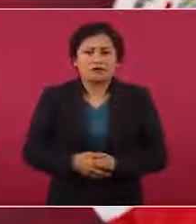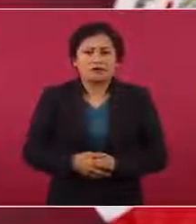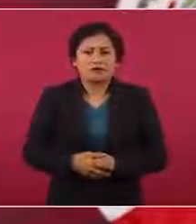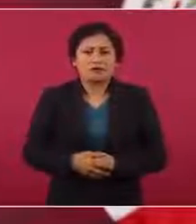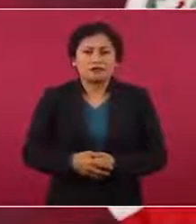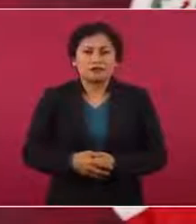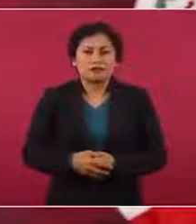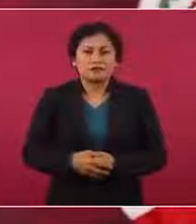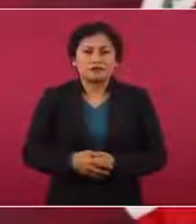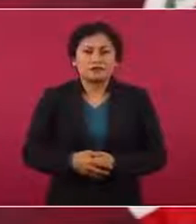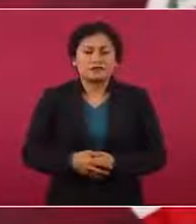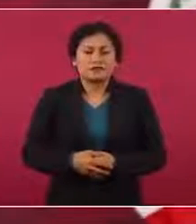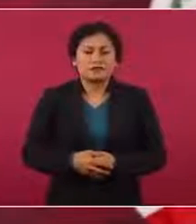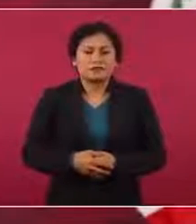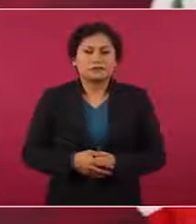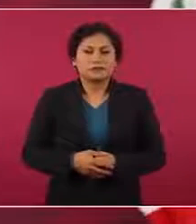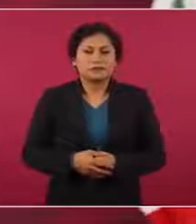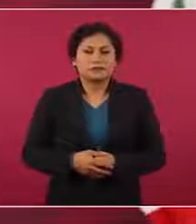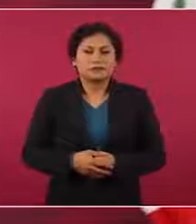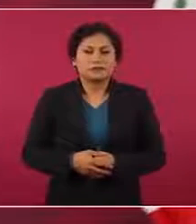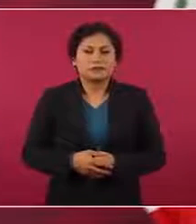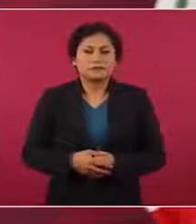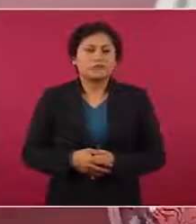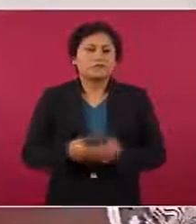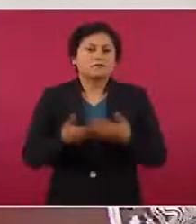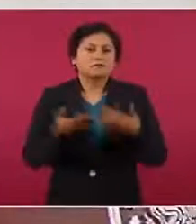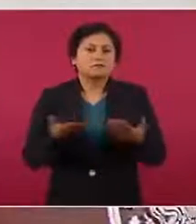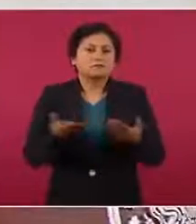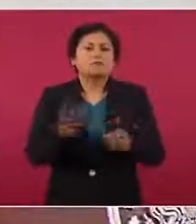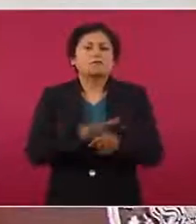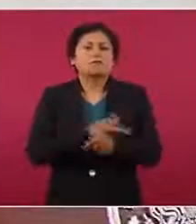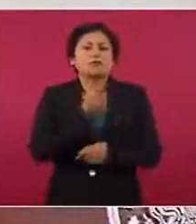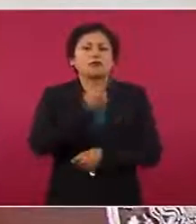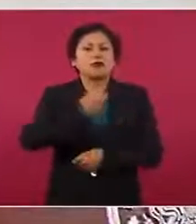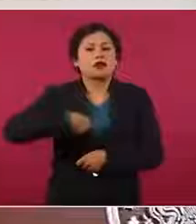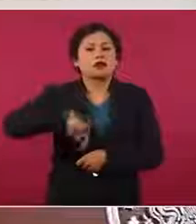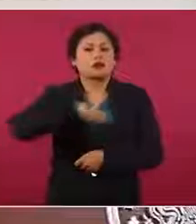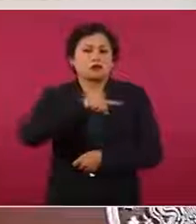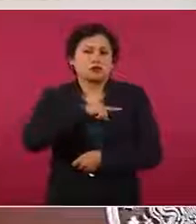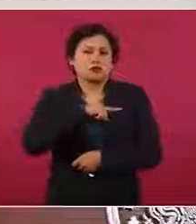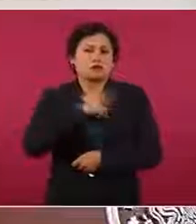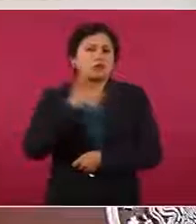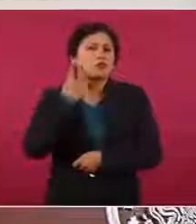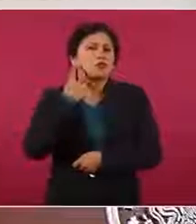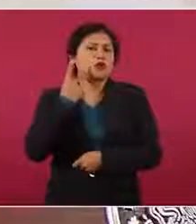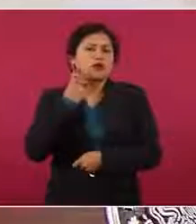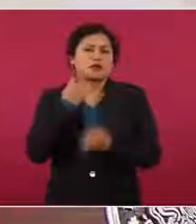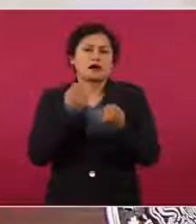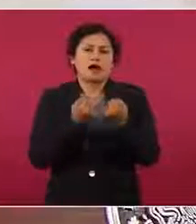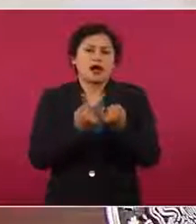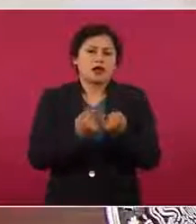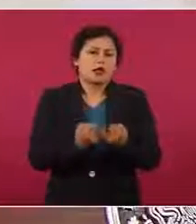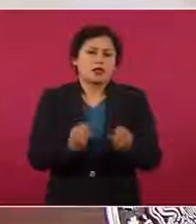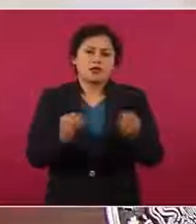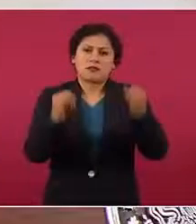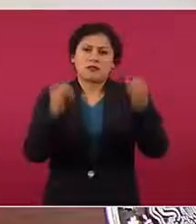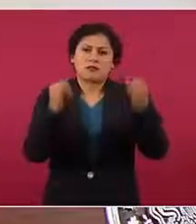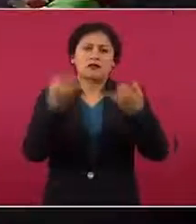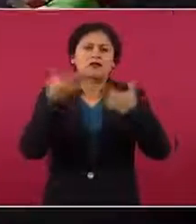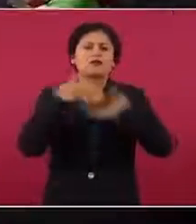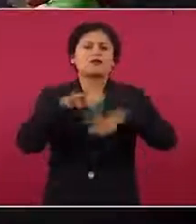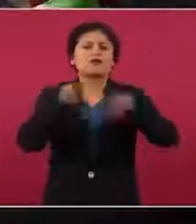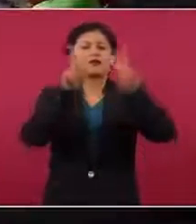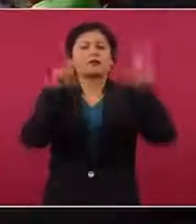con la aplicación de nuestra política soberana en materia eléctrica,